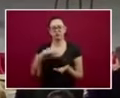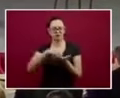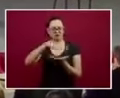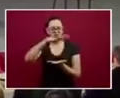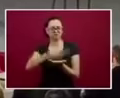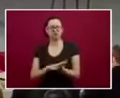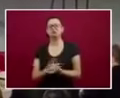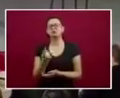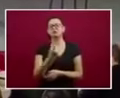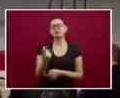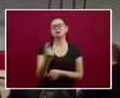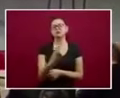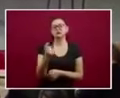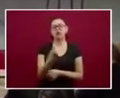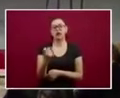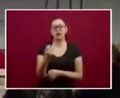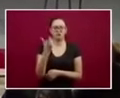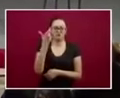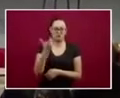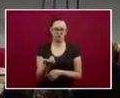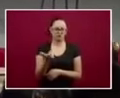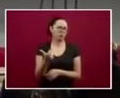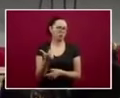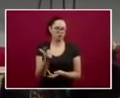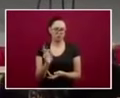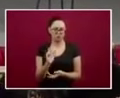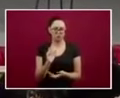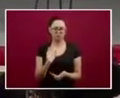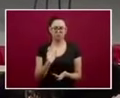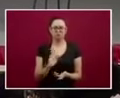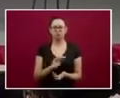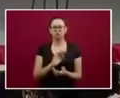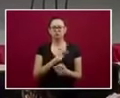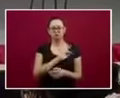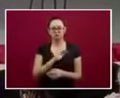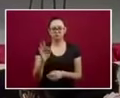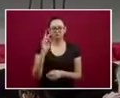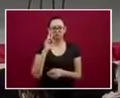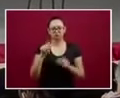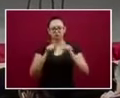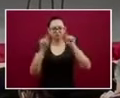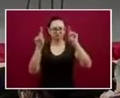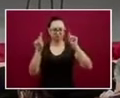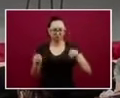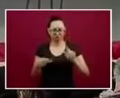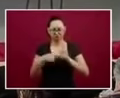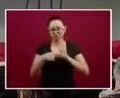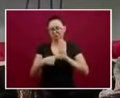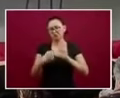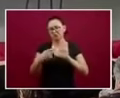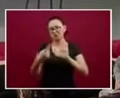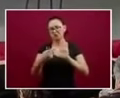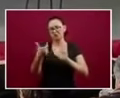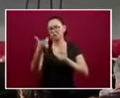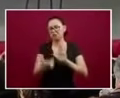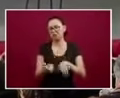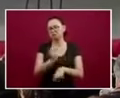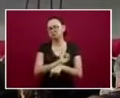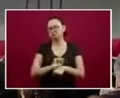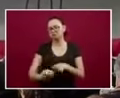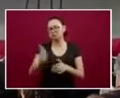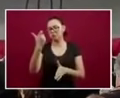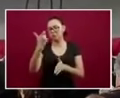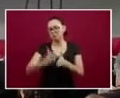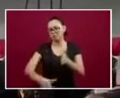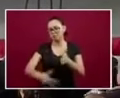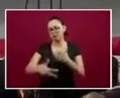renta que le pidieron, que sí era mucho más alta, ¿no? Casi 5 millones hemos pagado de renta, y predial,